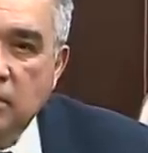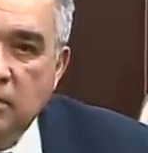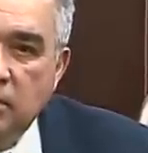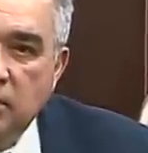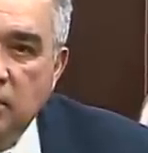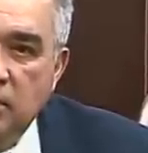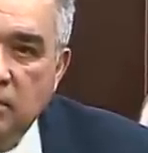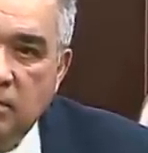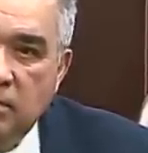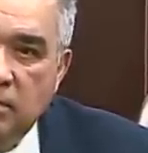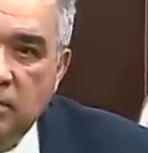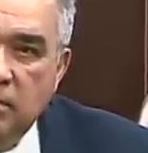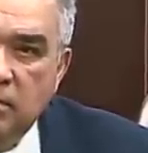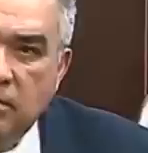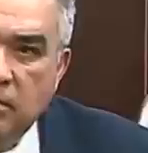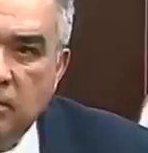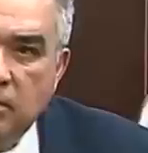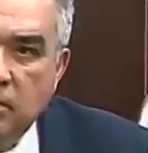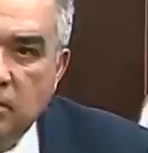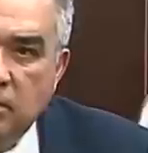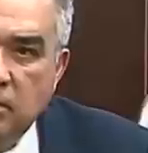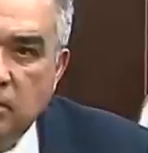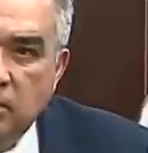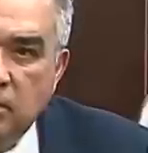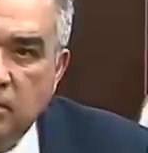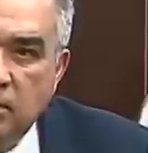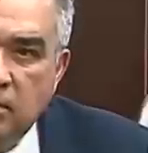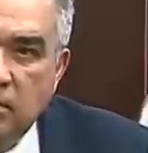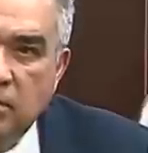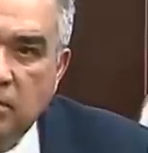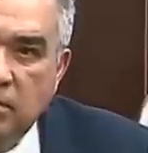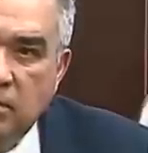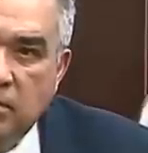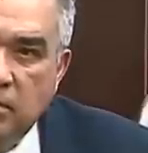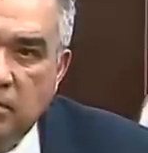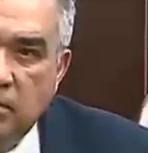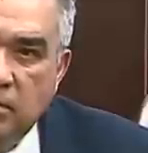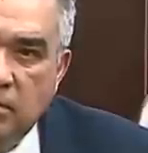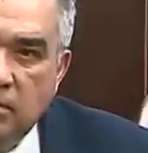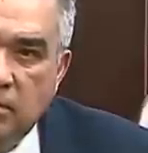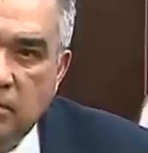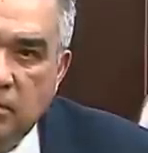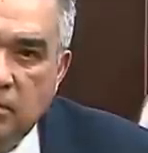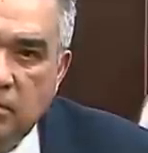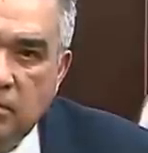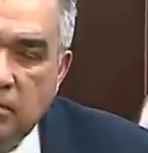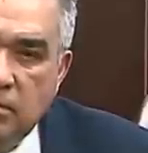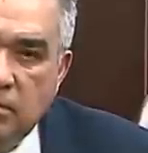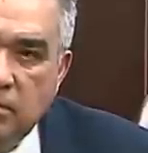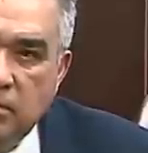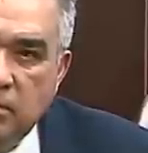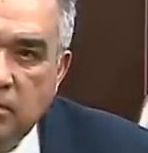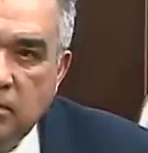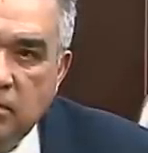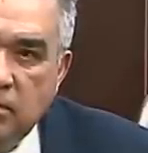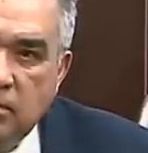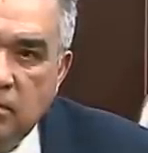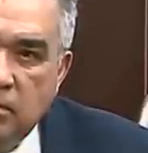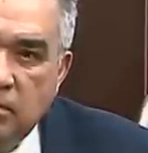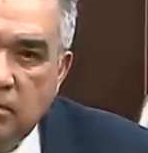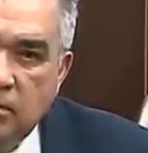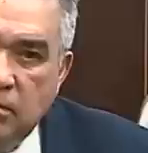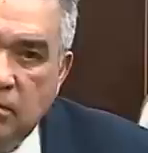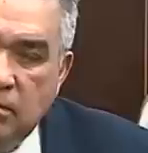General de Venezuela en 1777. Y como también señalaba, dos años antes, hay